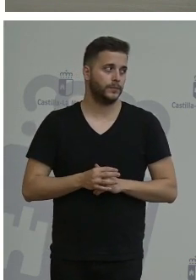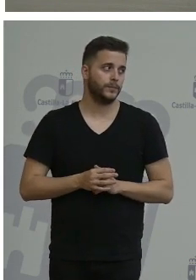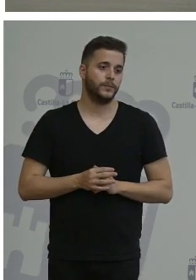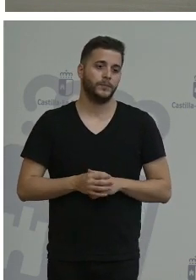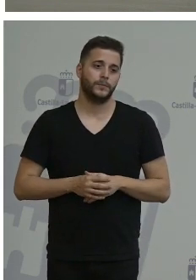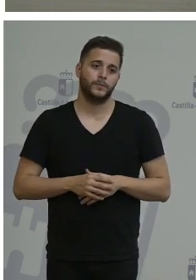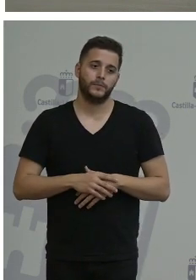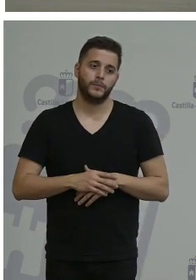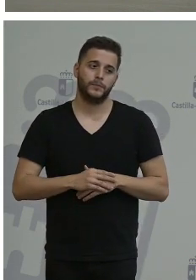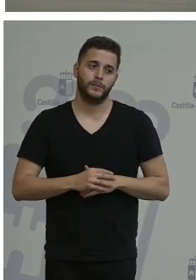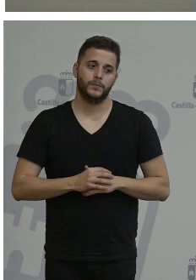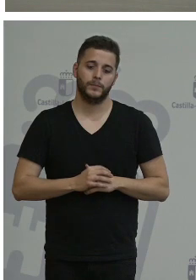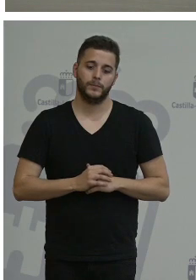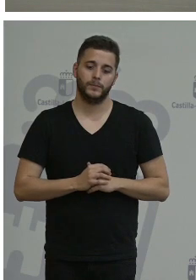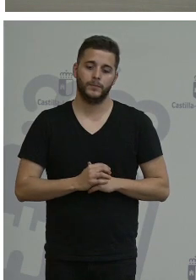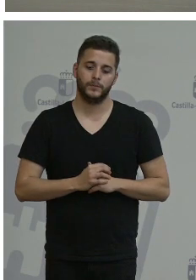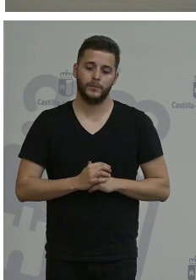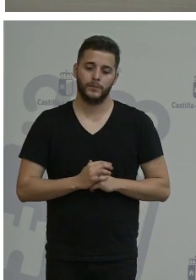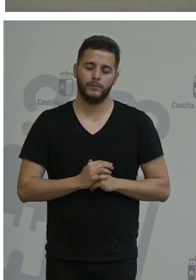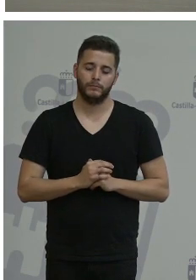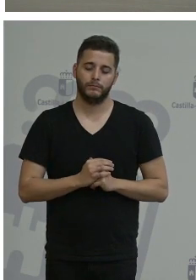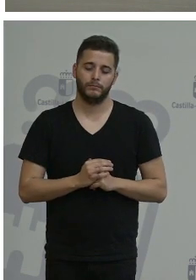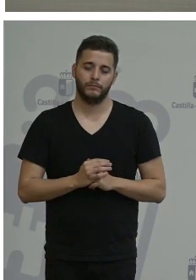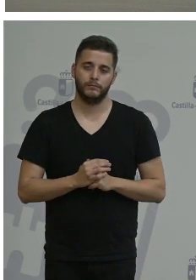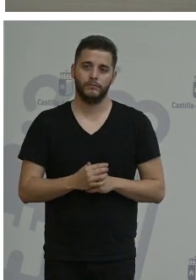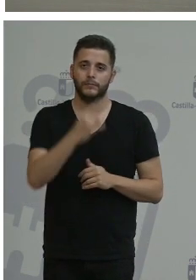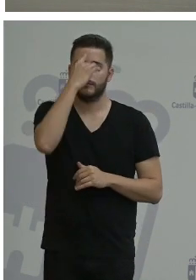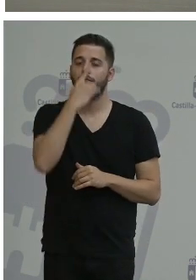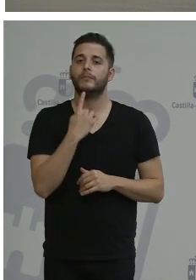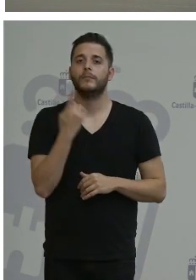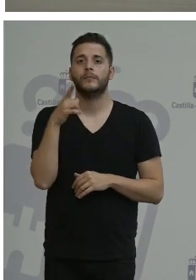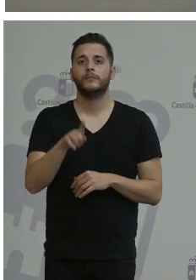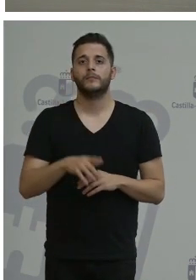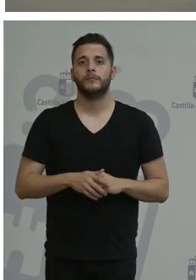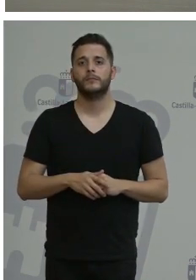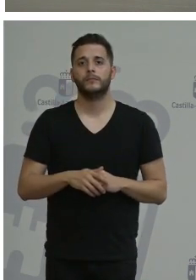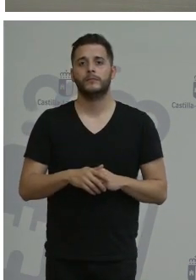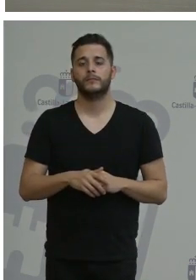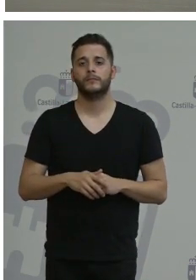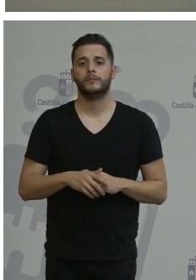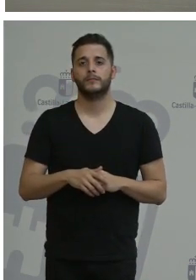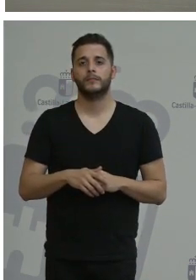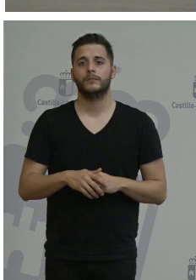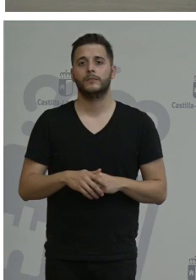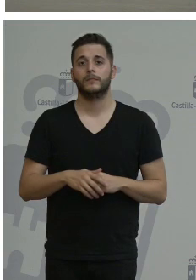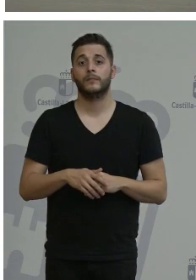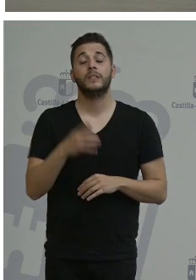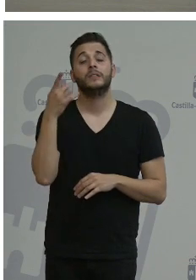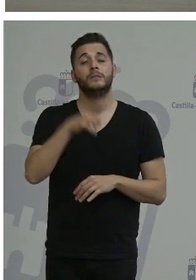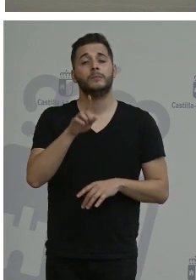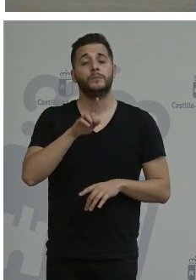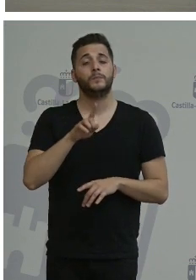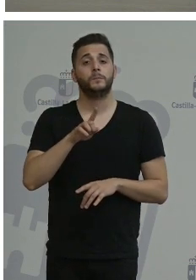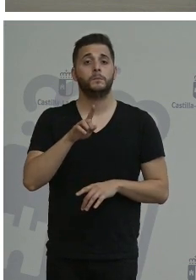Estamos en el cuatro. Dentro de los perfiles, también, las dificultades a la hora de